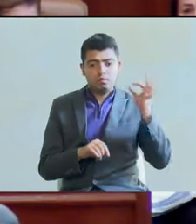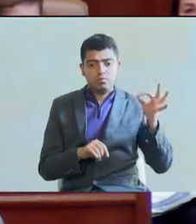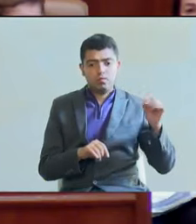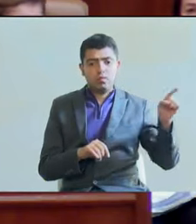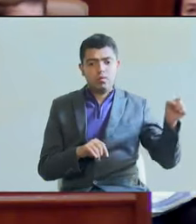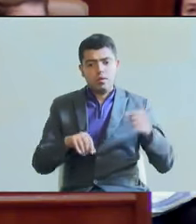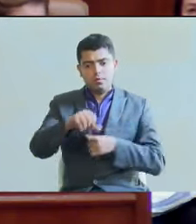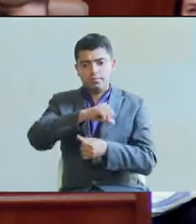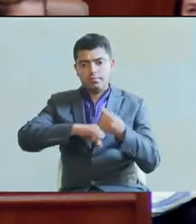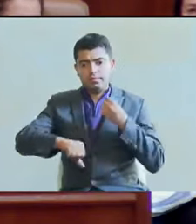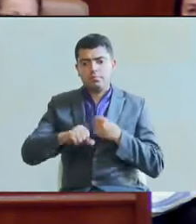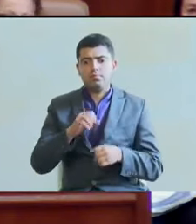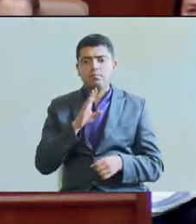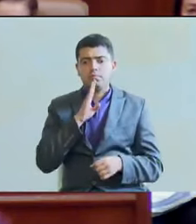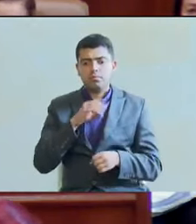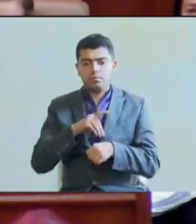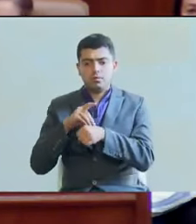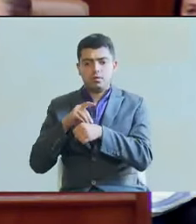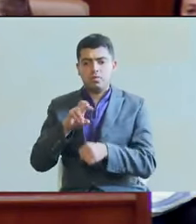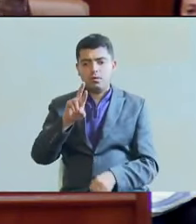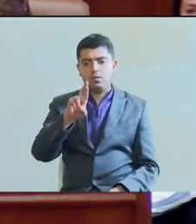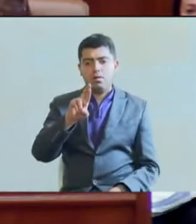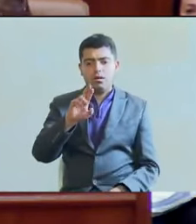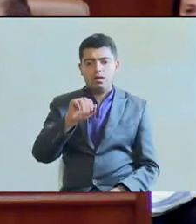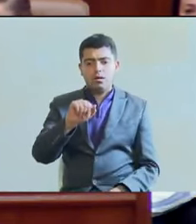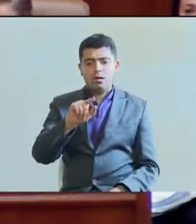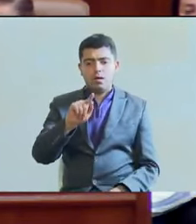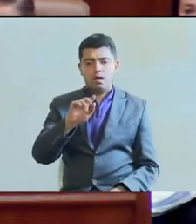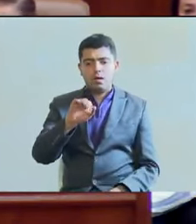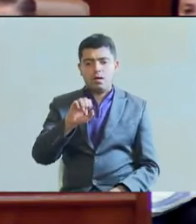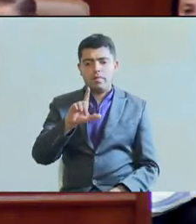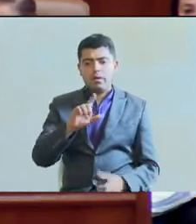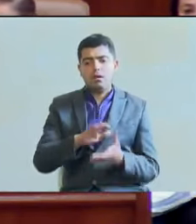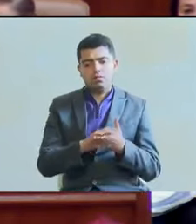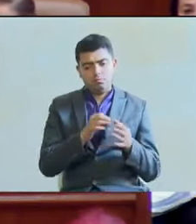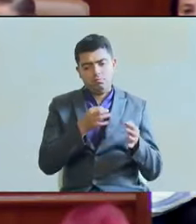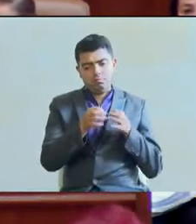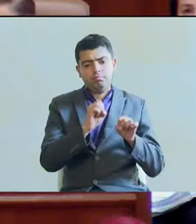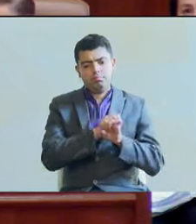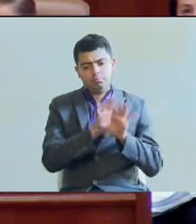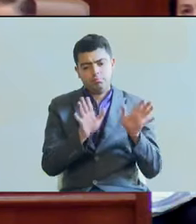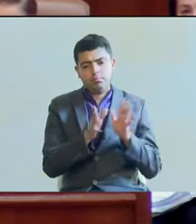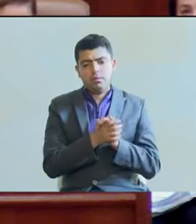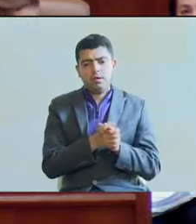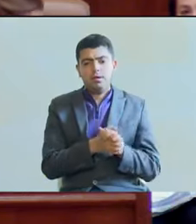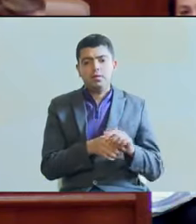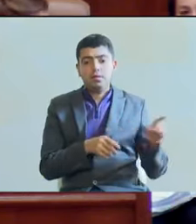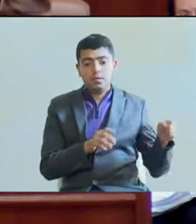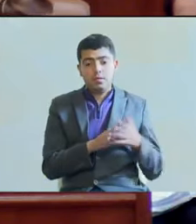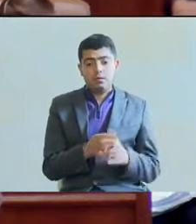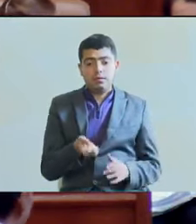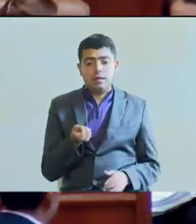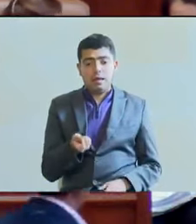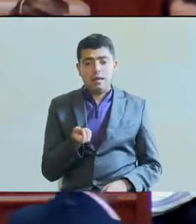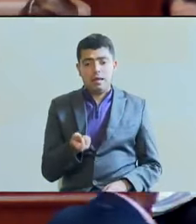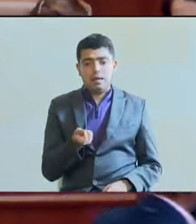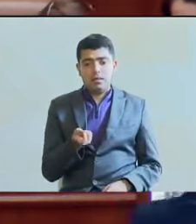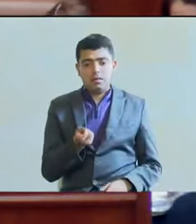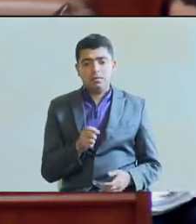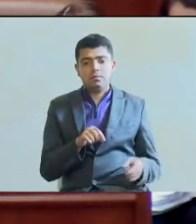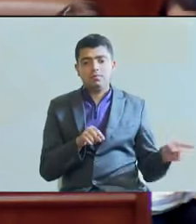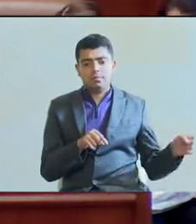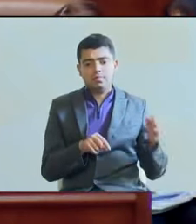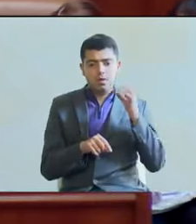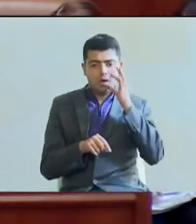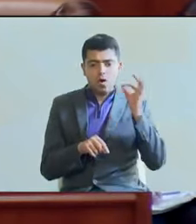vamos a dar la palabra al doctor Rafael para que haga una precisión dados los los asuntos Pues delicados que contiene la moción de